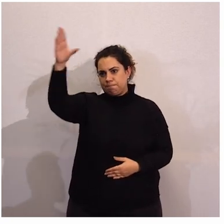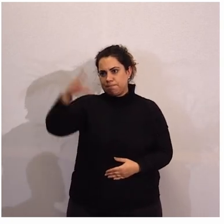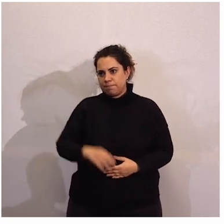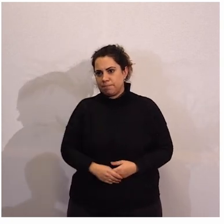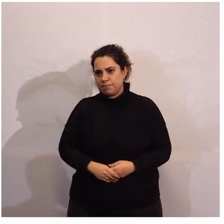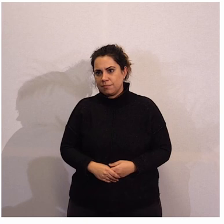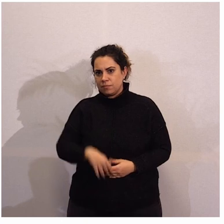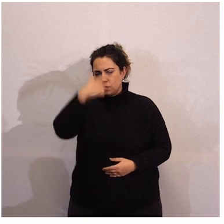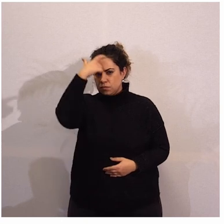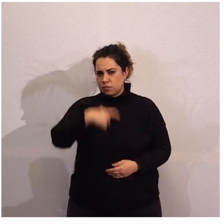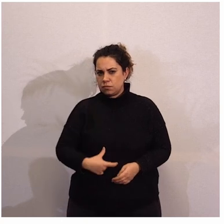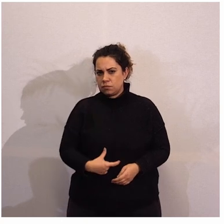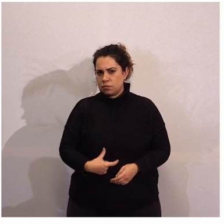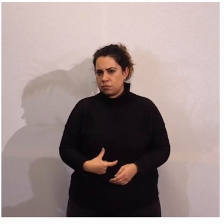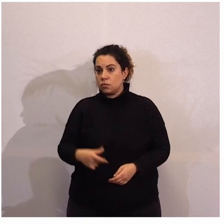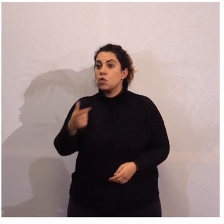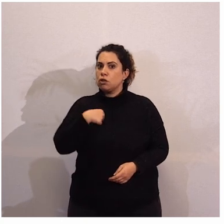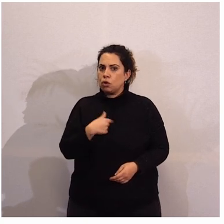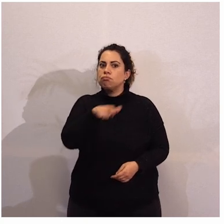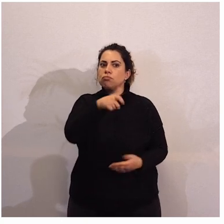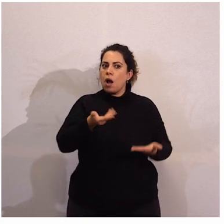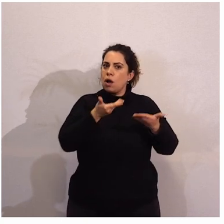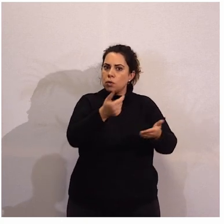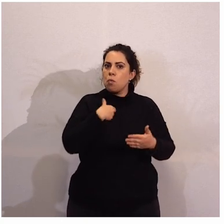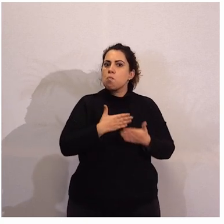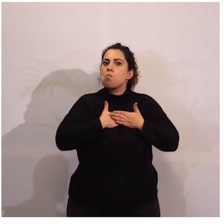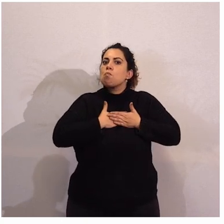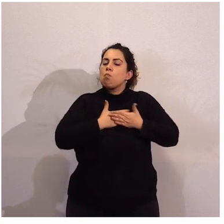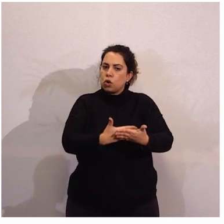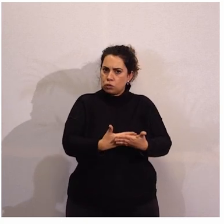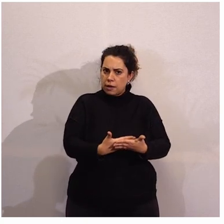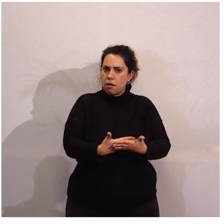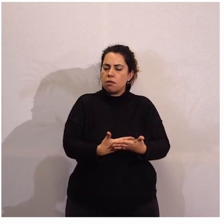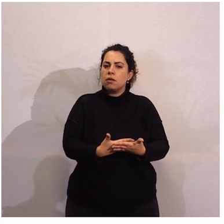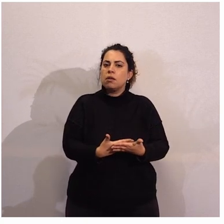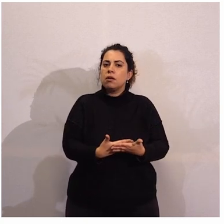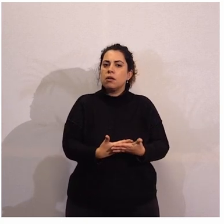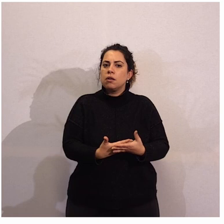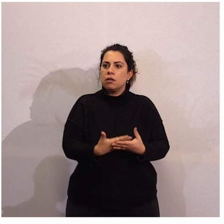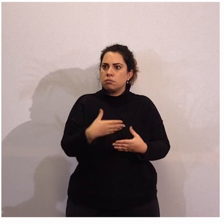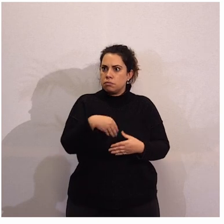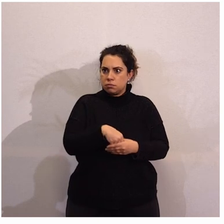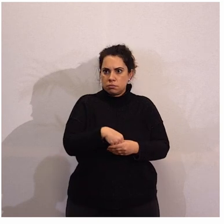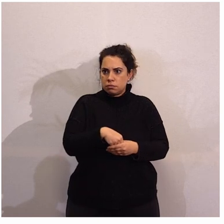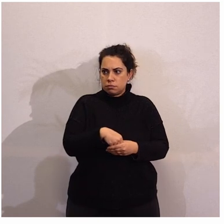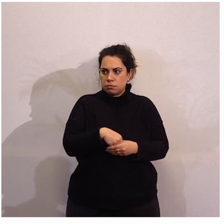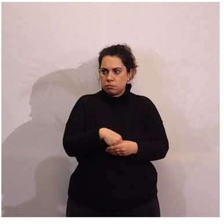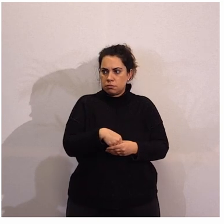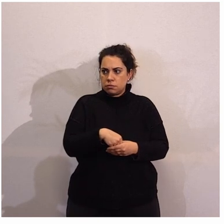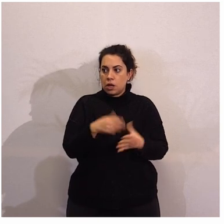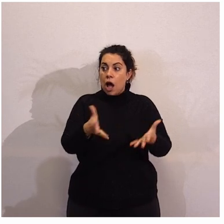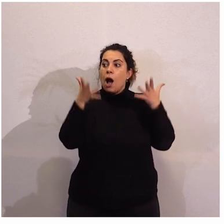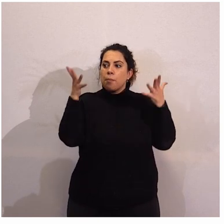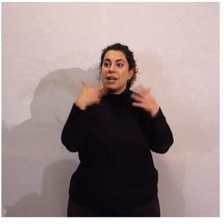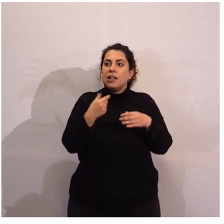Mira, yo soy una persona que ayuda a la gente, soy voluntariada en Cangas, en el